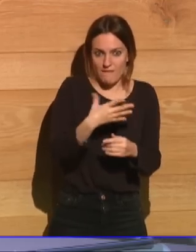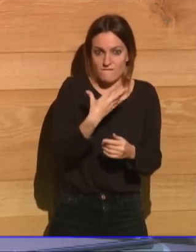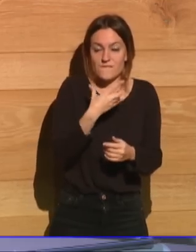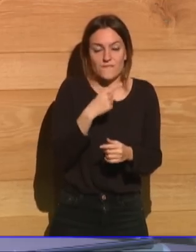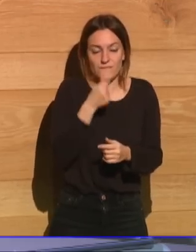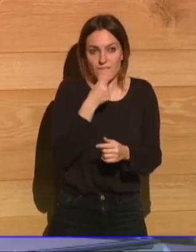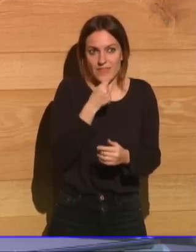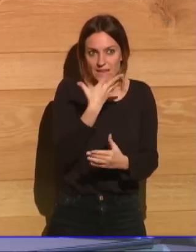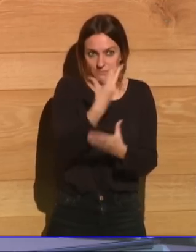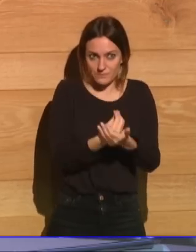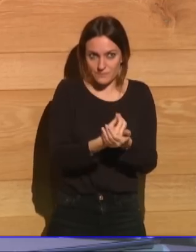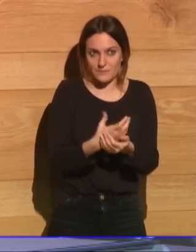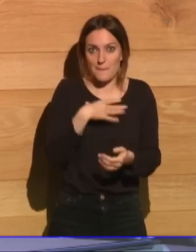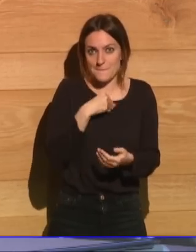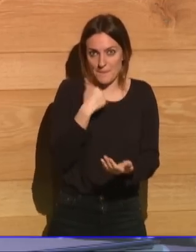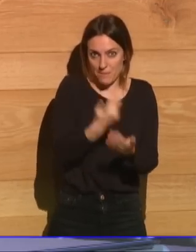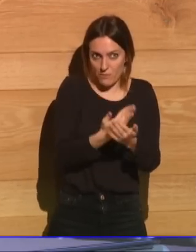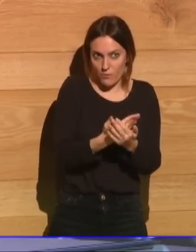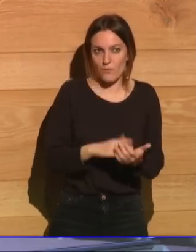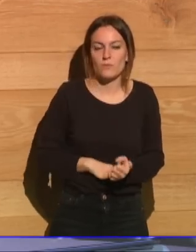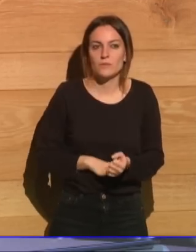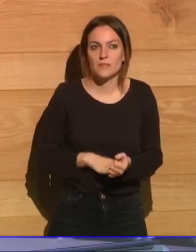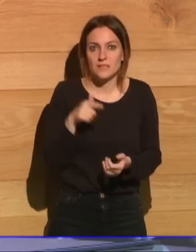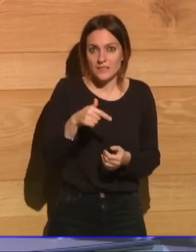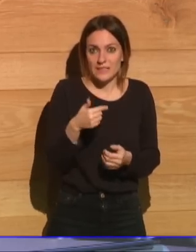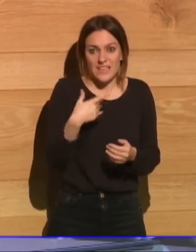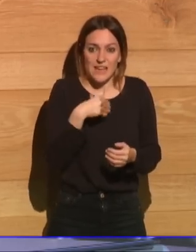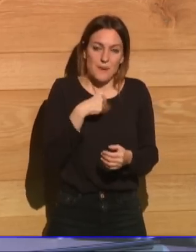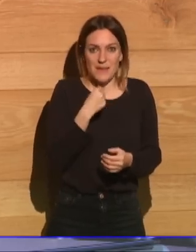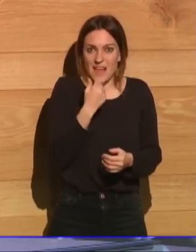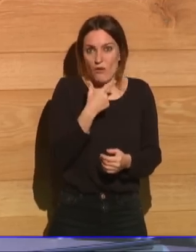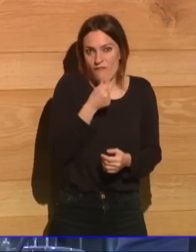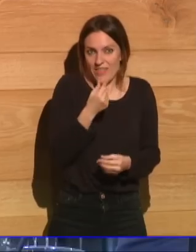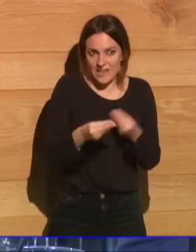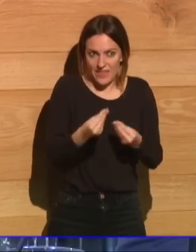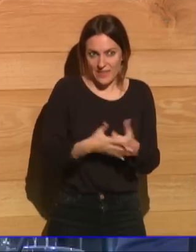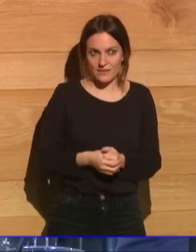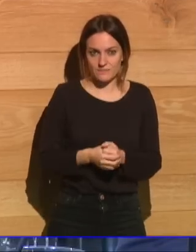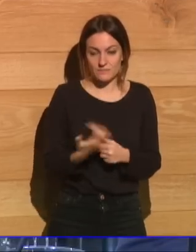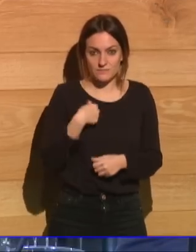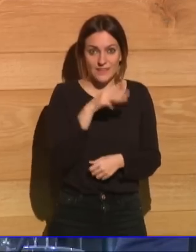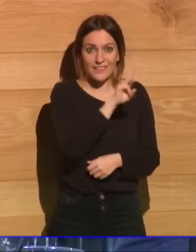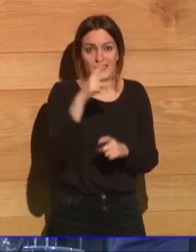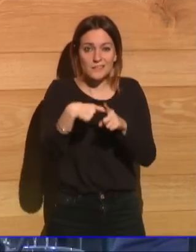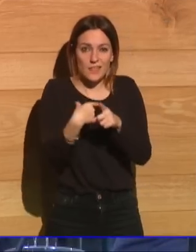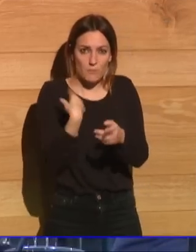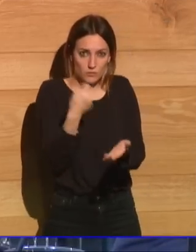es fácil me refiero, Formalismo, sí, es un poco formalismo, gravoso, sí, es un formalismo rápido de hacer. 33 céntimos me costó, ¿eh? ¿Te costó 33 céntimos? 33 céntimos,